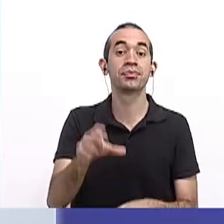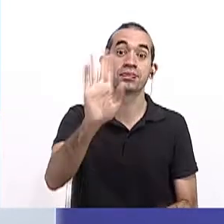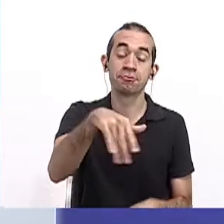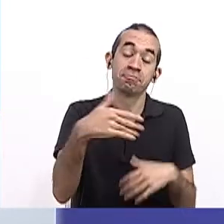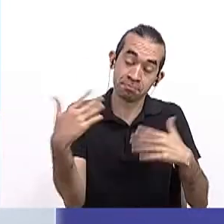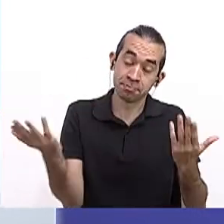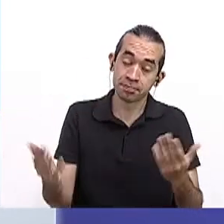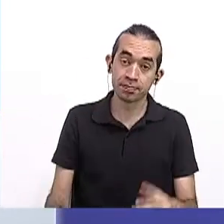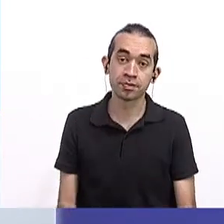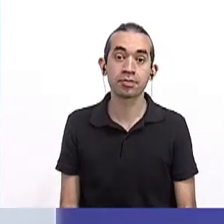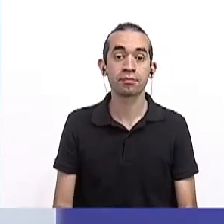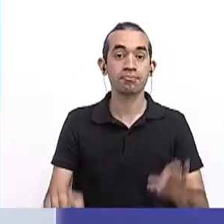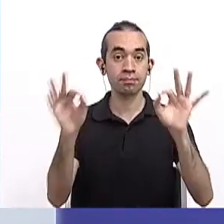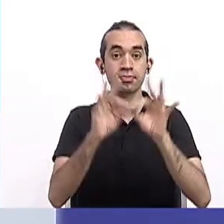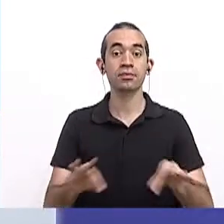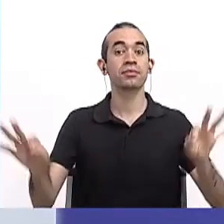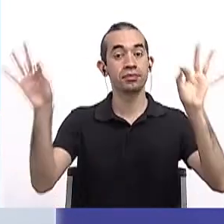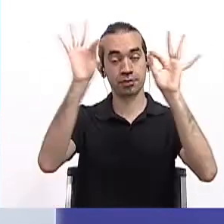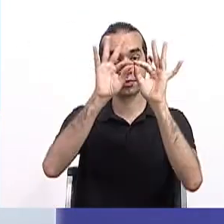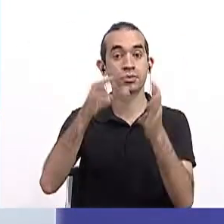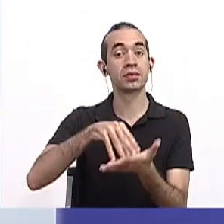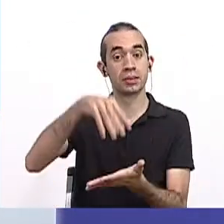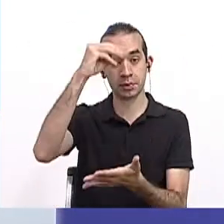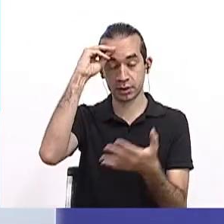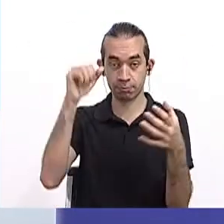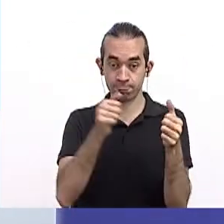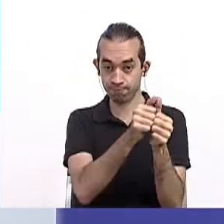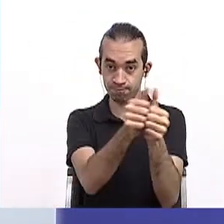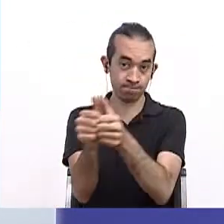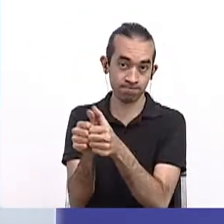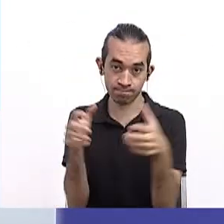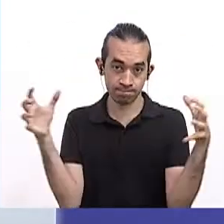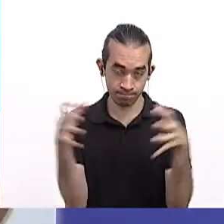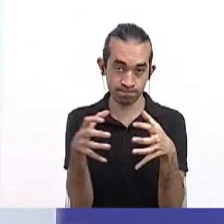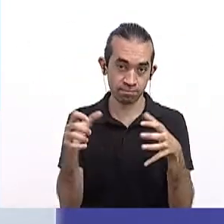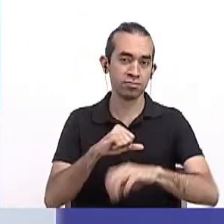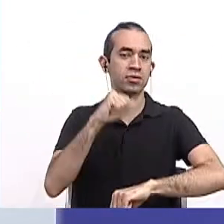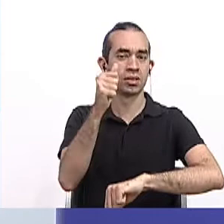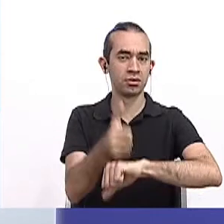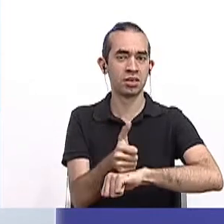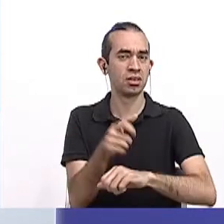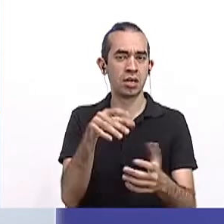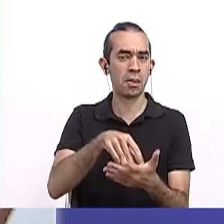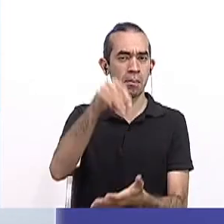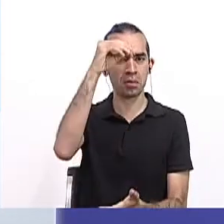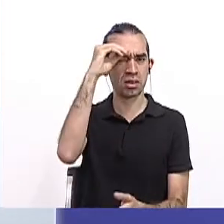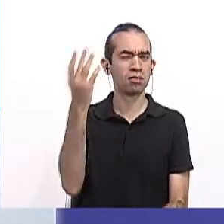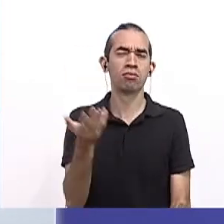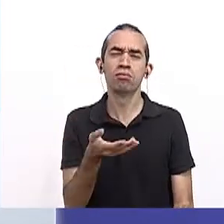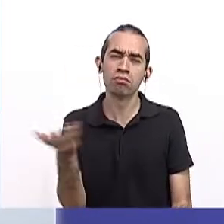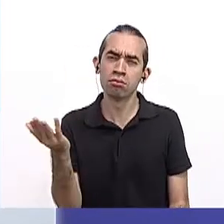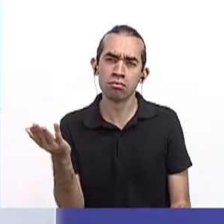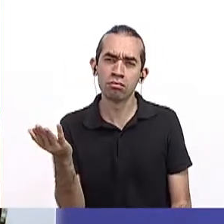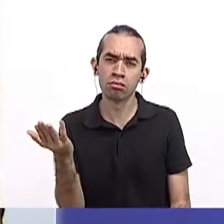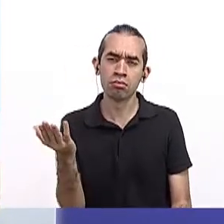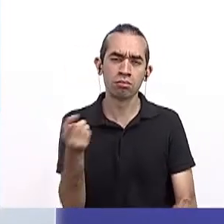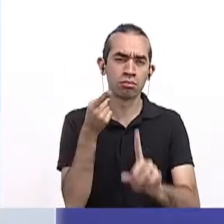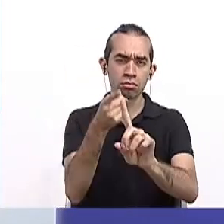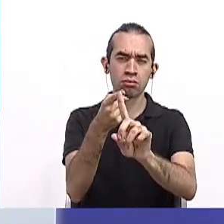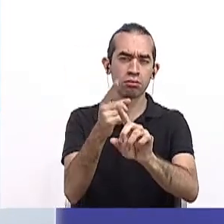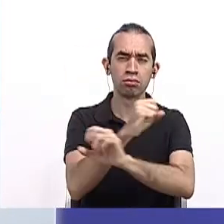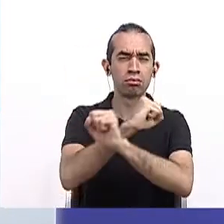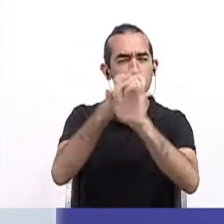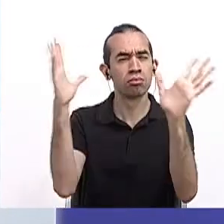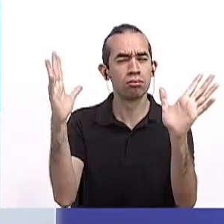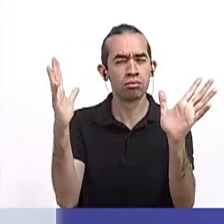bueno, es importante para aprender juntos definir un poco qué queremos aprender, qué queremos clarificar. Y para